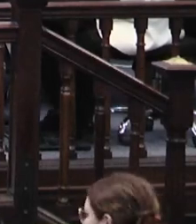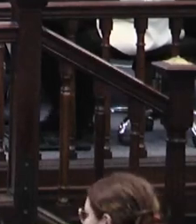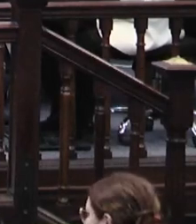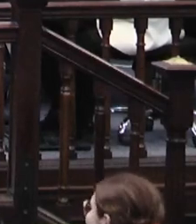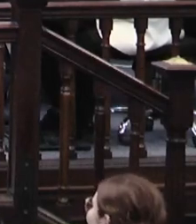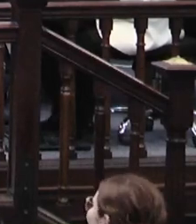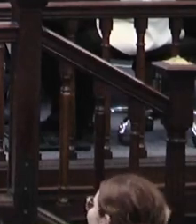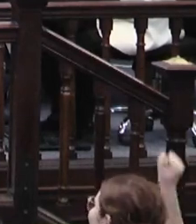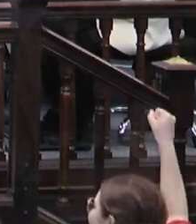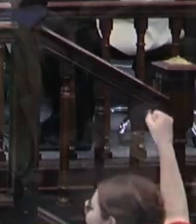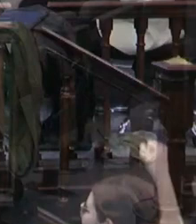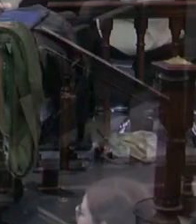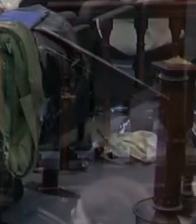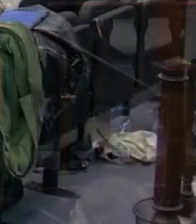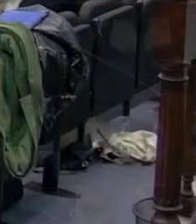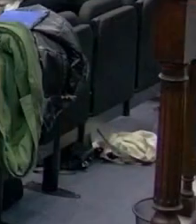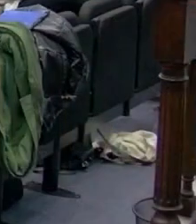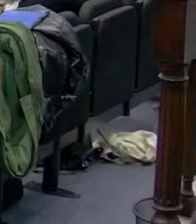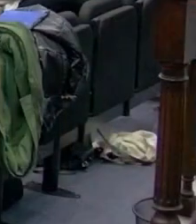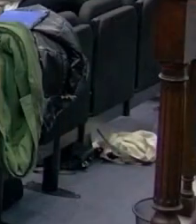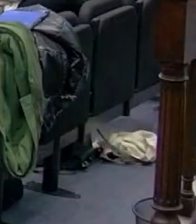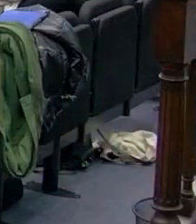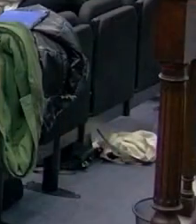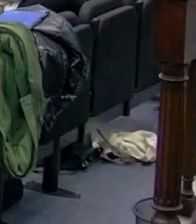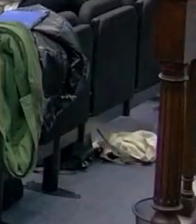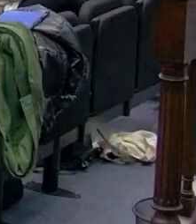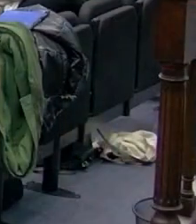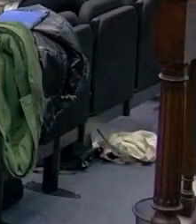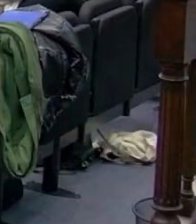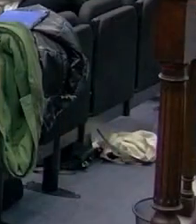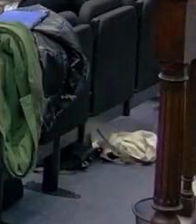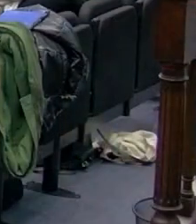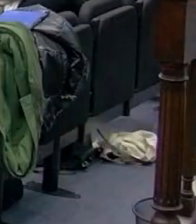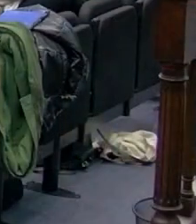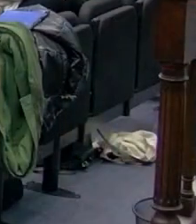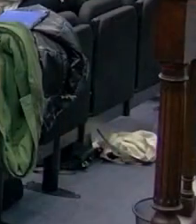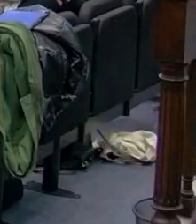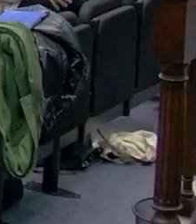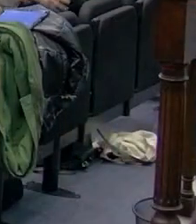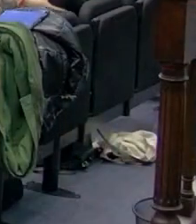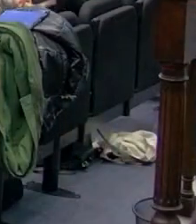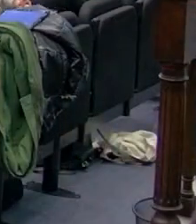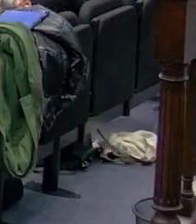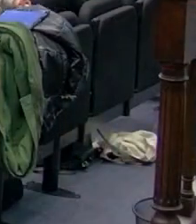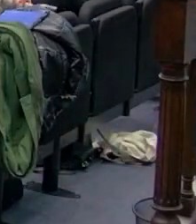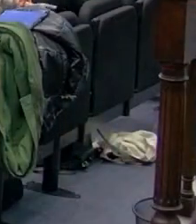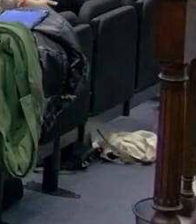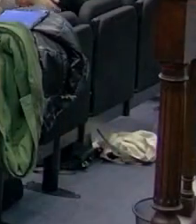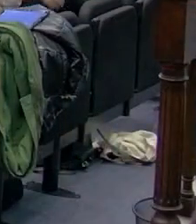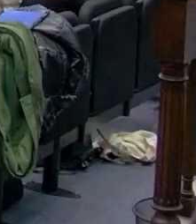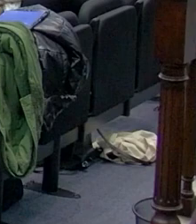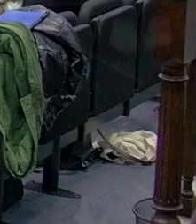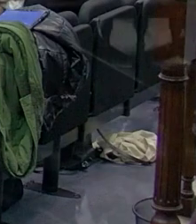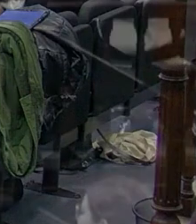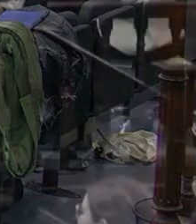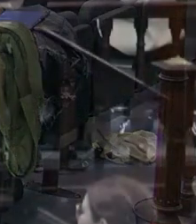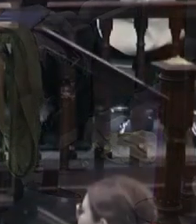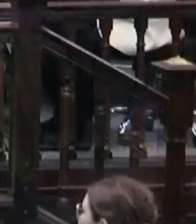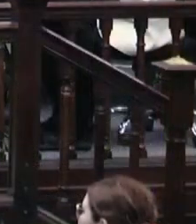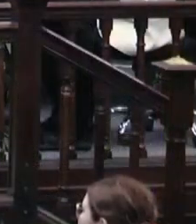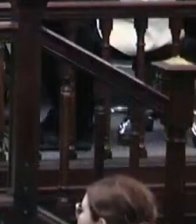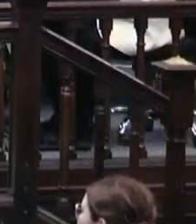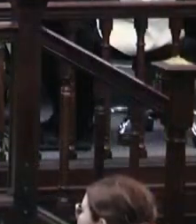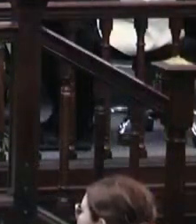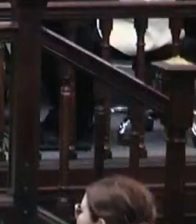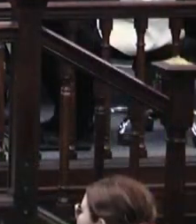estéreo! ¡Oh, mira! ¡Eso es! ¡Sí, señor! Si te roban el auto